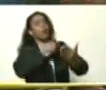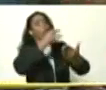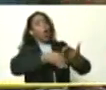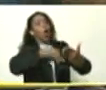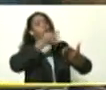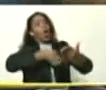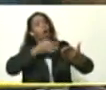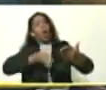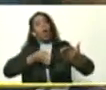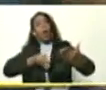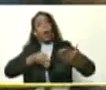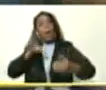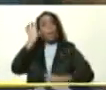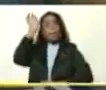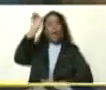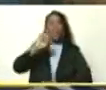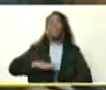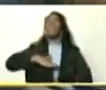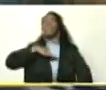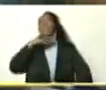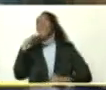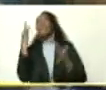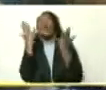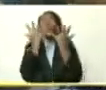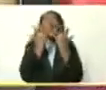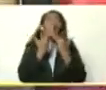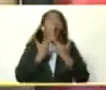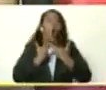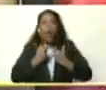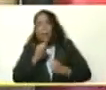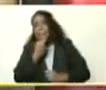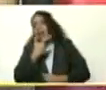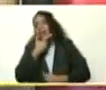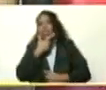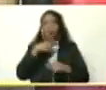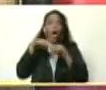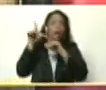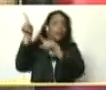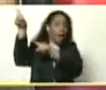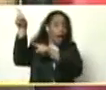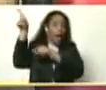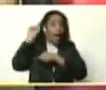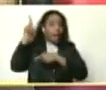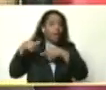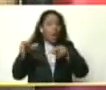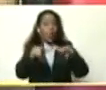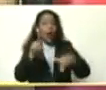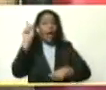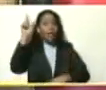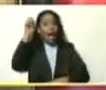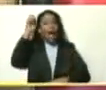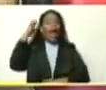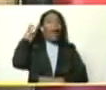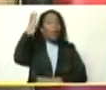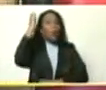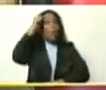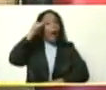Un país lleno de colorido y de belleza. Allá en aquella región de la Euroasia.